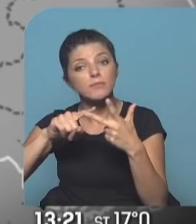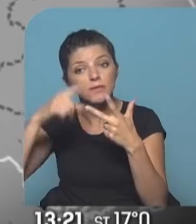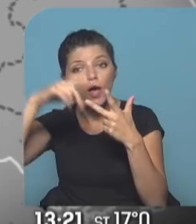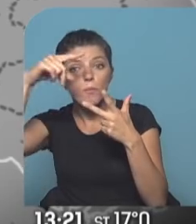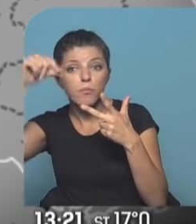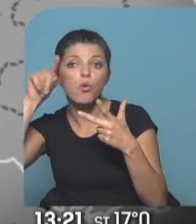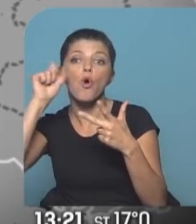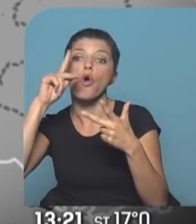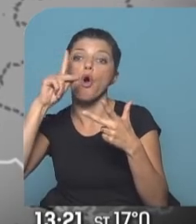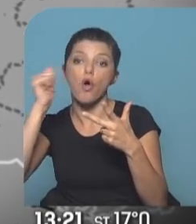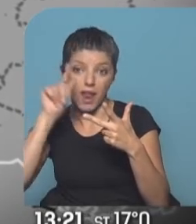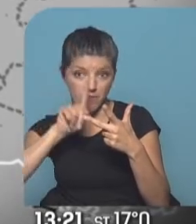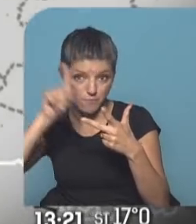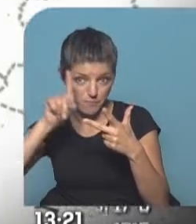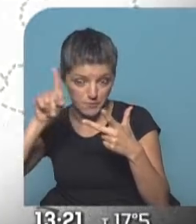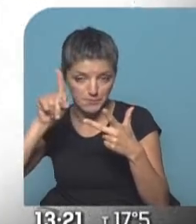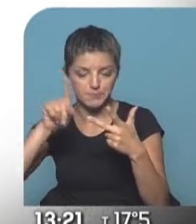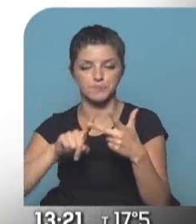Kola, en el círculo ártico ruso.